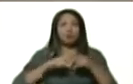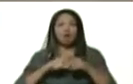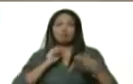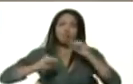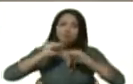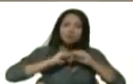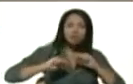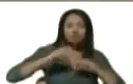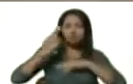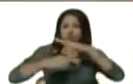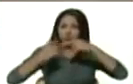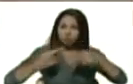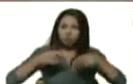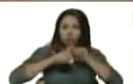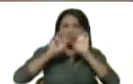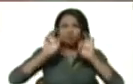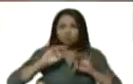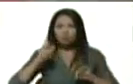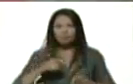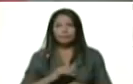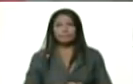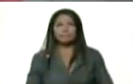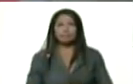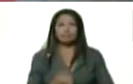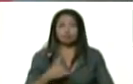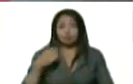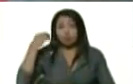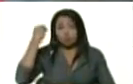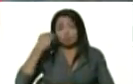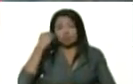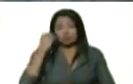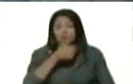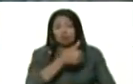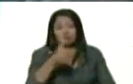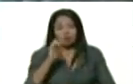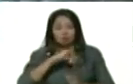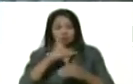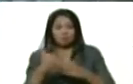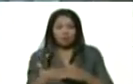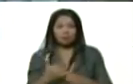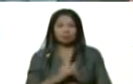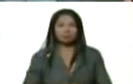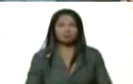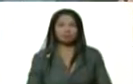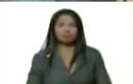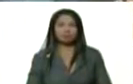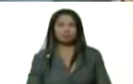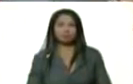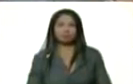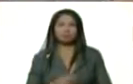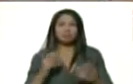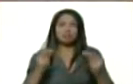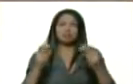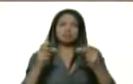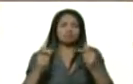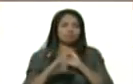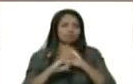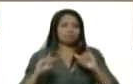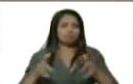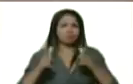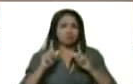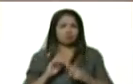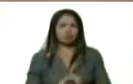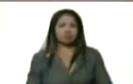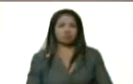revolucionario venezolano. Por eso creo que todos estos planes, ya activados, ya